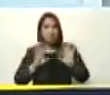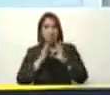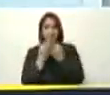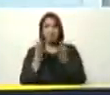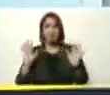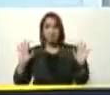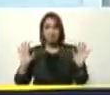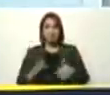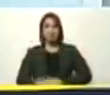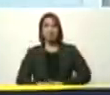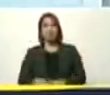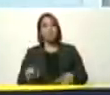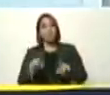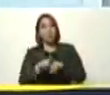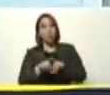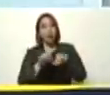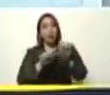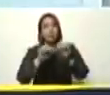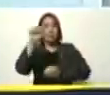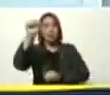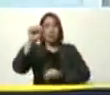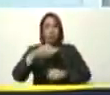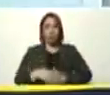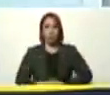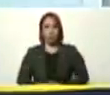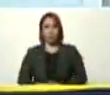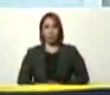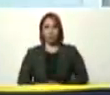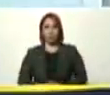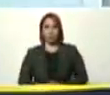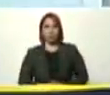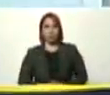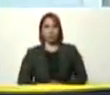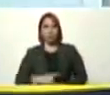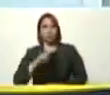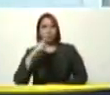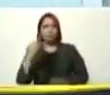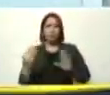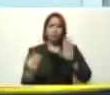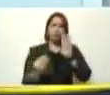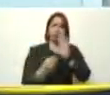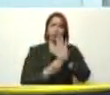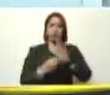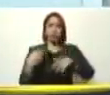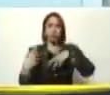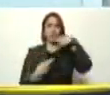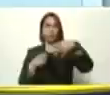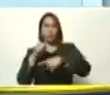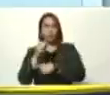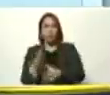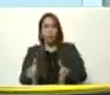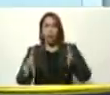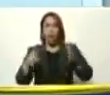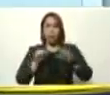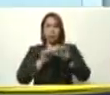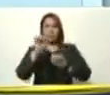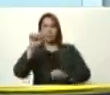Igualmente, de San Cristóbal, primera vez que la revolución gana San Cristóbal